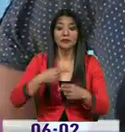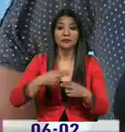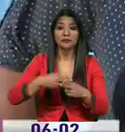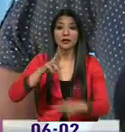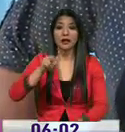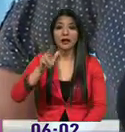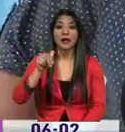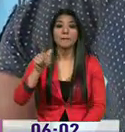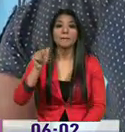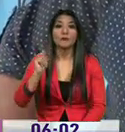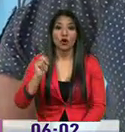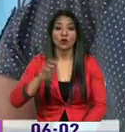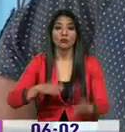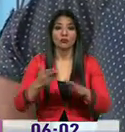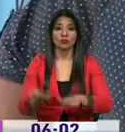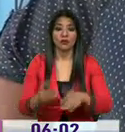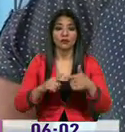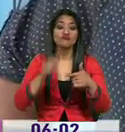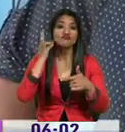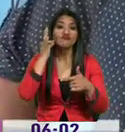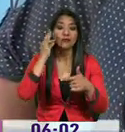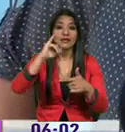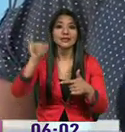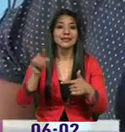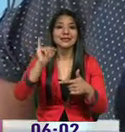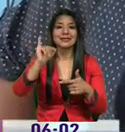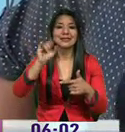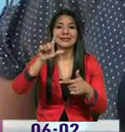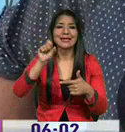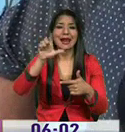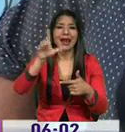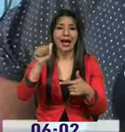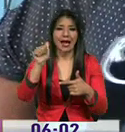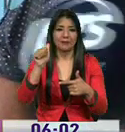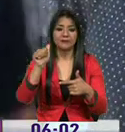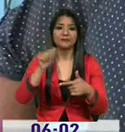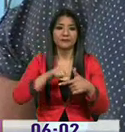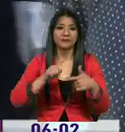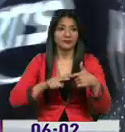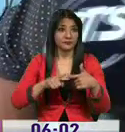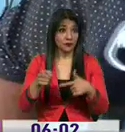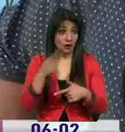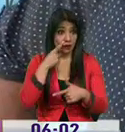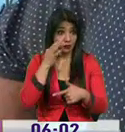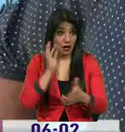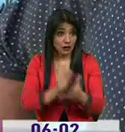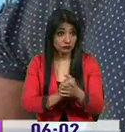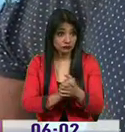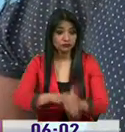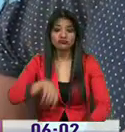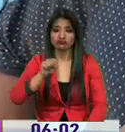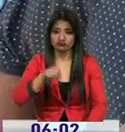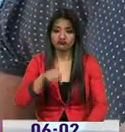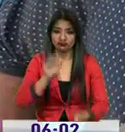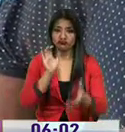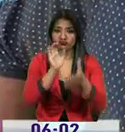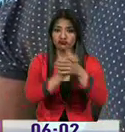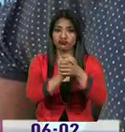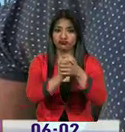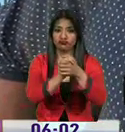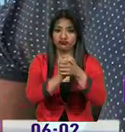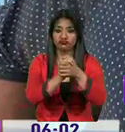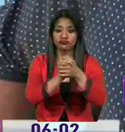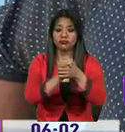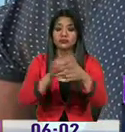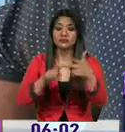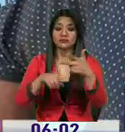Casanova. La chica se llama Yesela Lobol Zambrano. ¿Ellos son pareja? Sí, son pareja, sí. Y el chico,